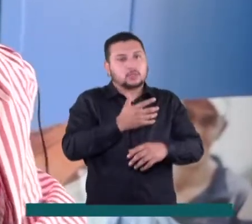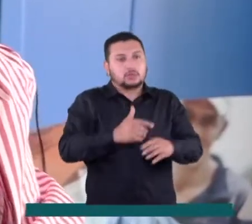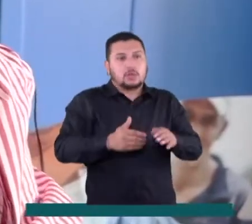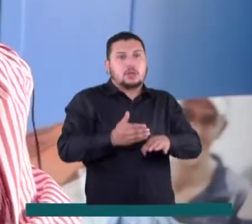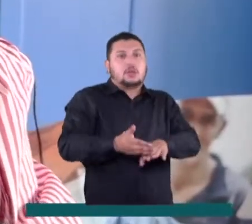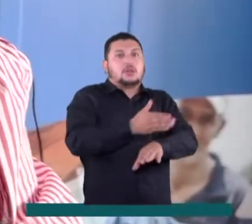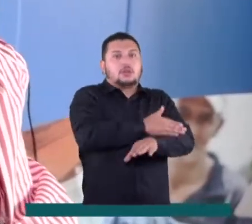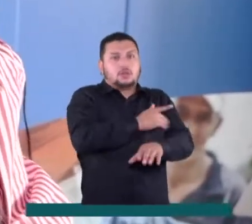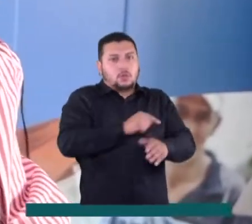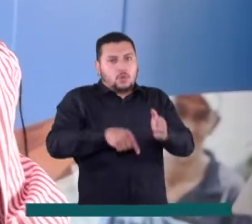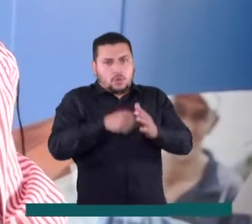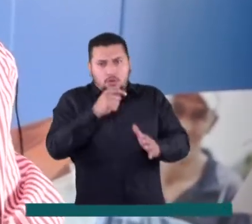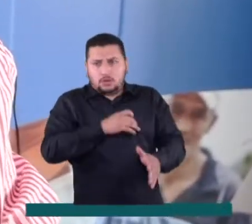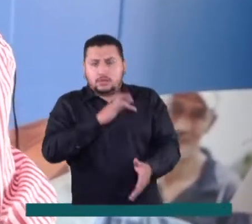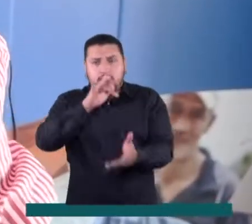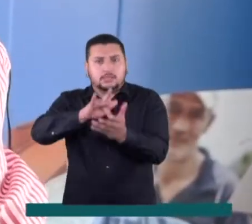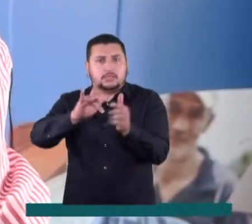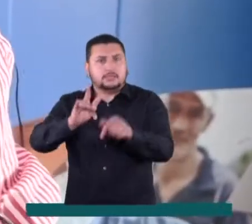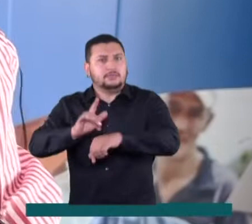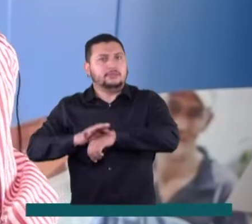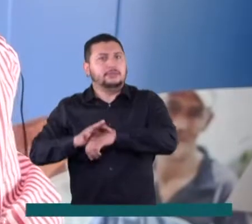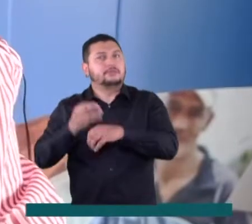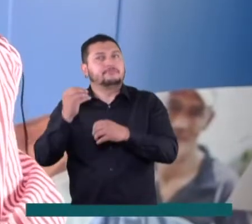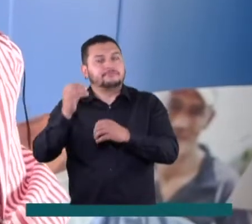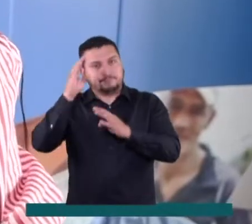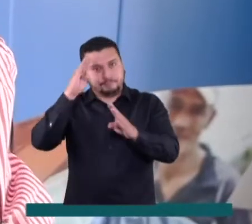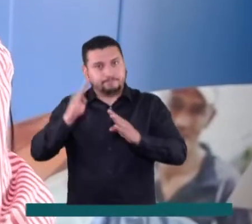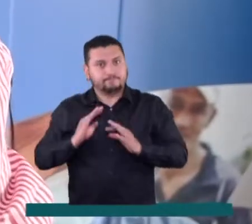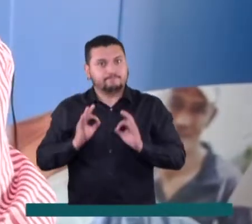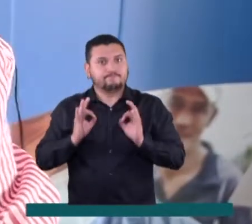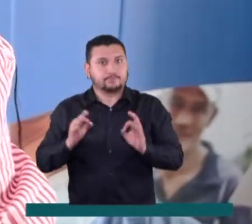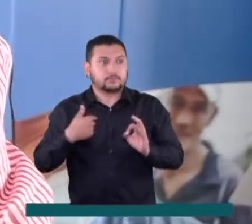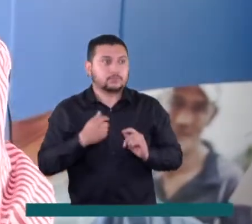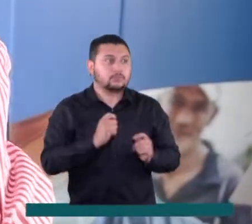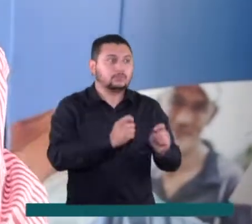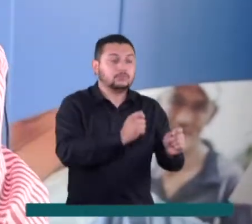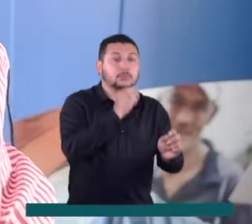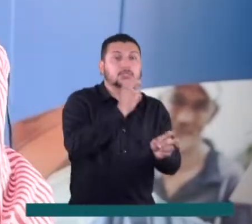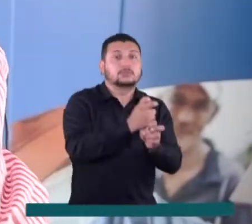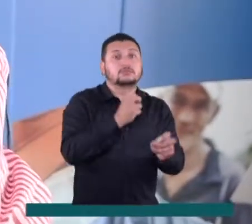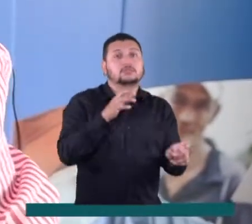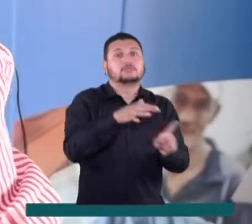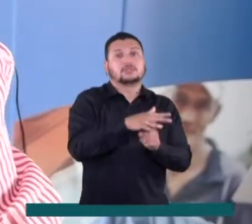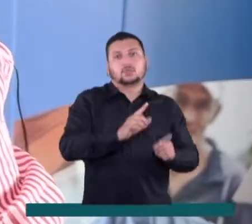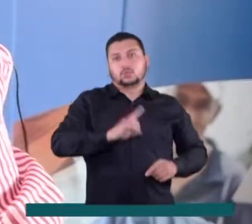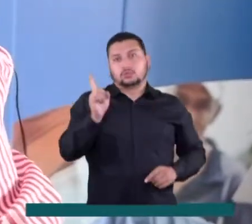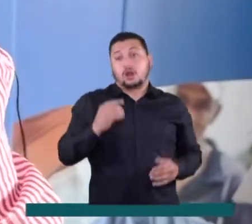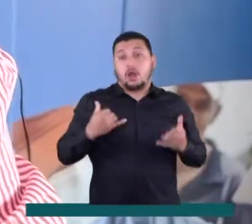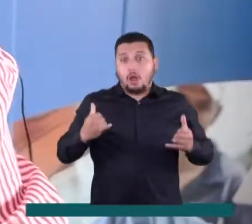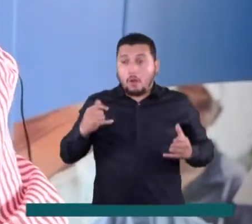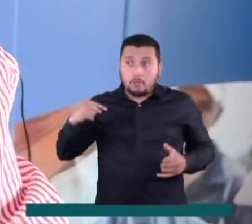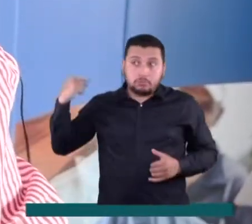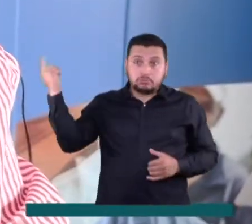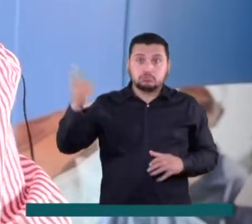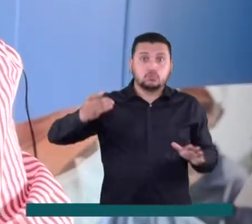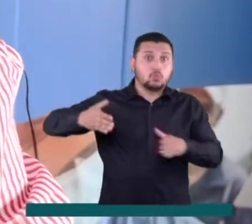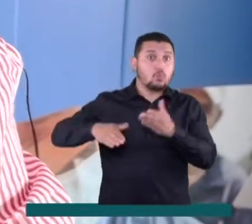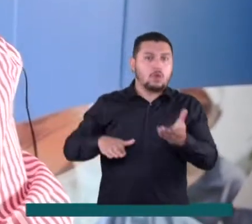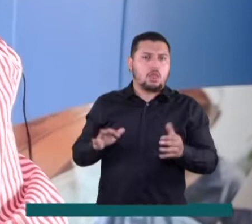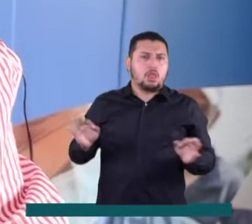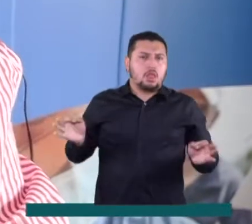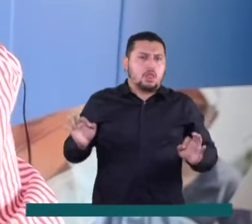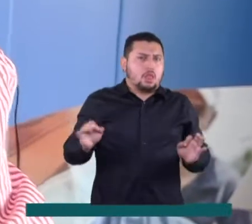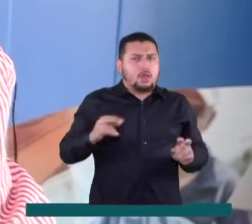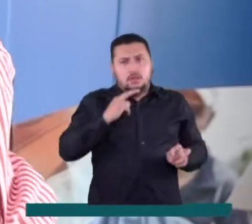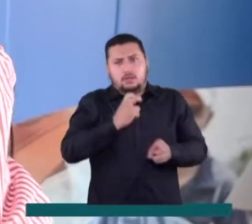manera generar un seguimiento oportuno y pues evitar una complicación. Hasta el momento la tasa de mortalidad y la tasa de complicaciones es